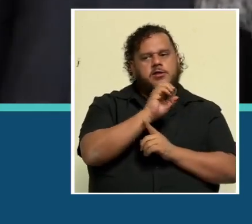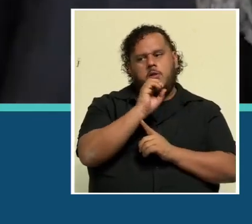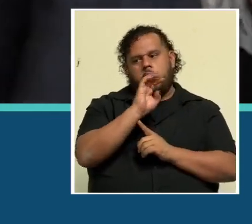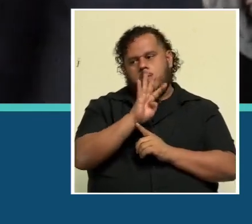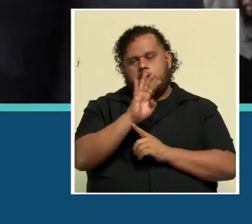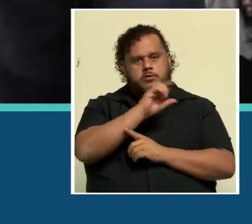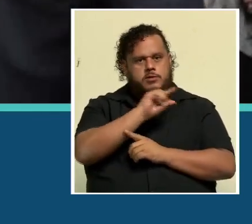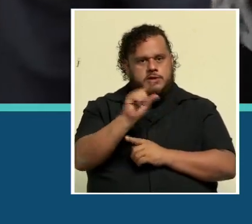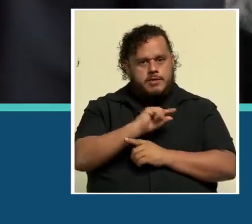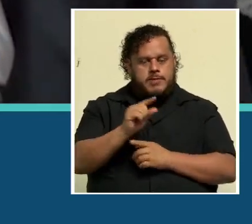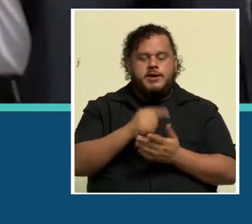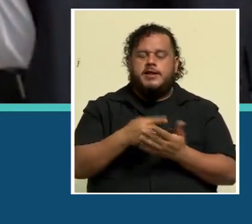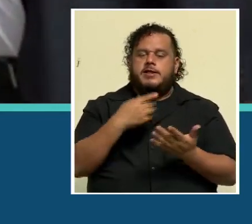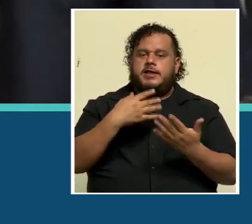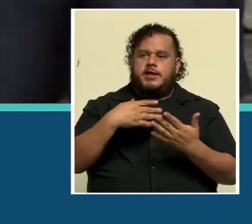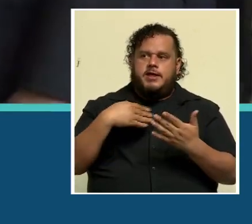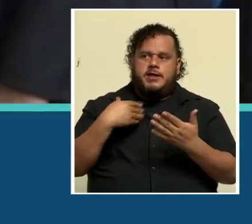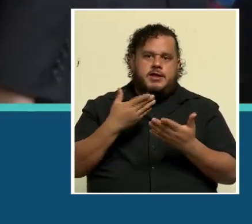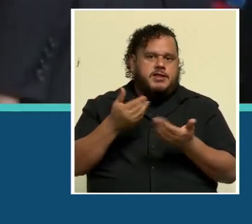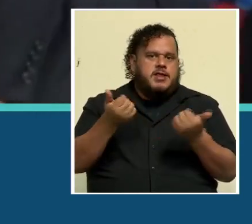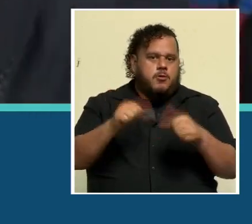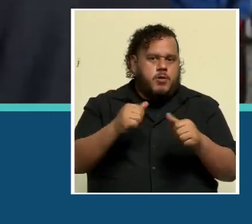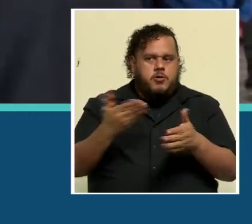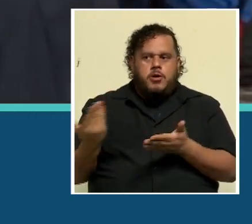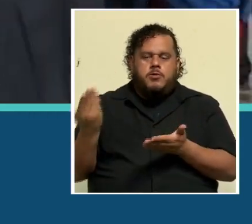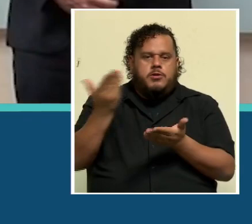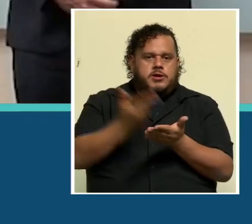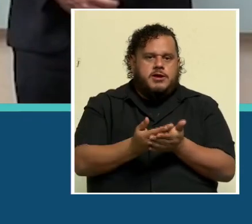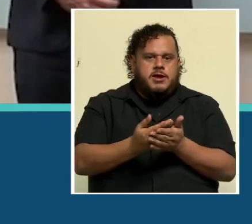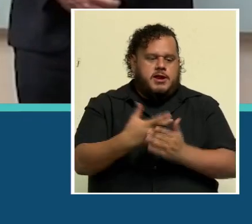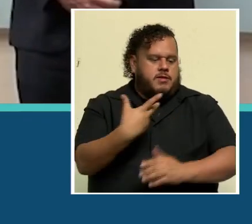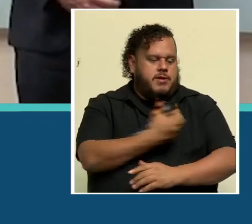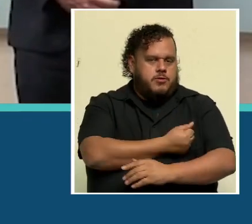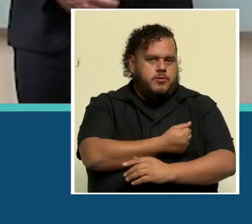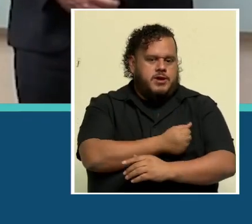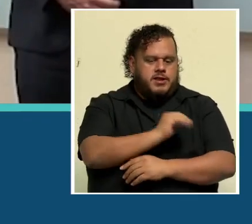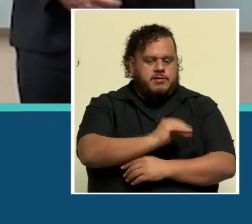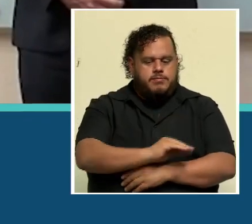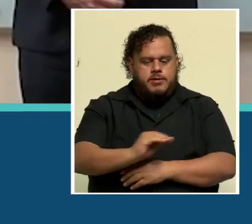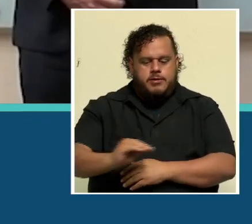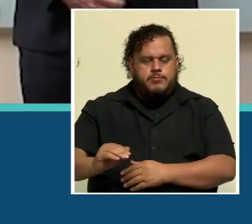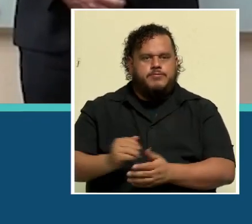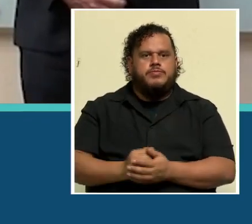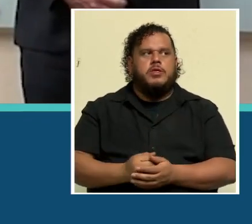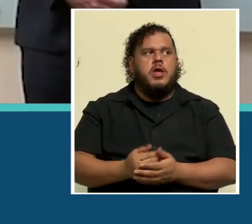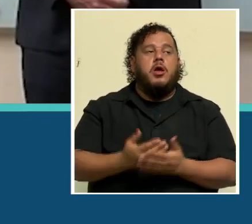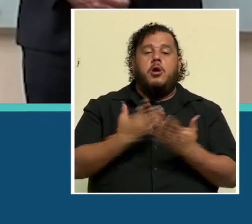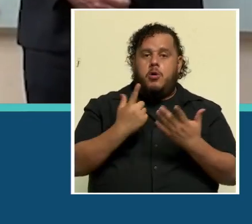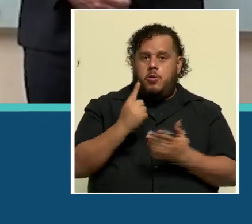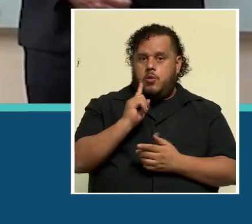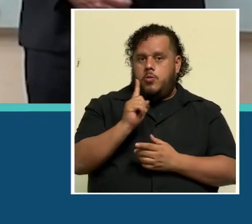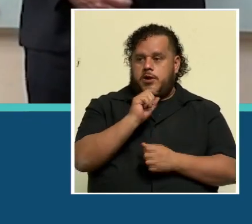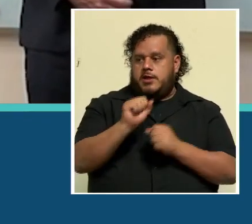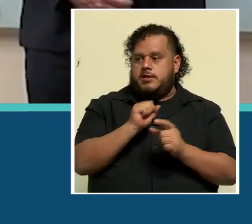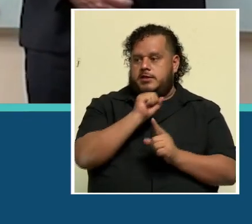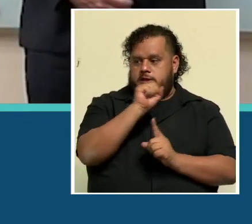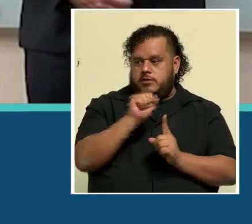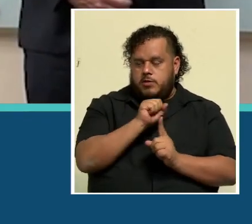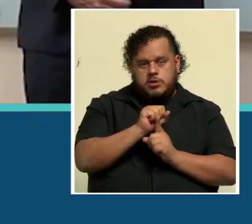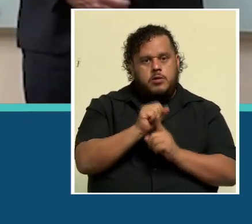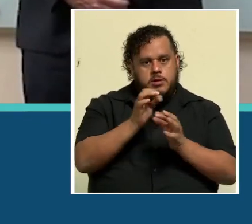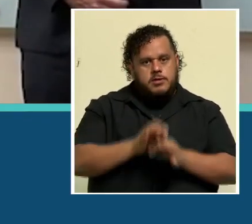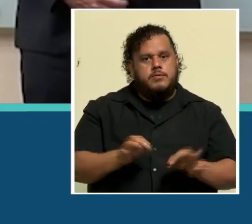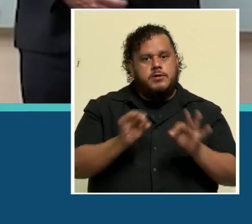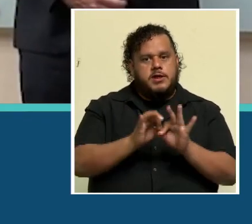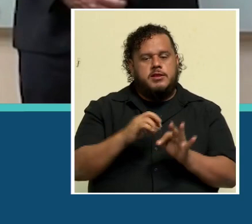según la confirmación y llegada de vacunas pediátricas. Una satisfacción importante el que estemos